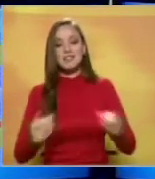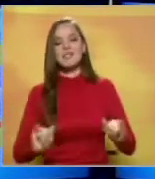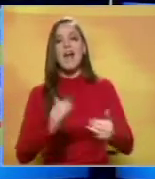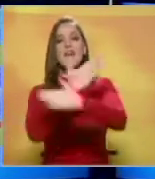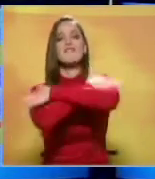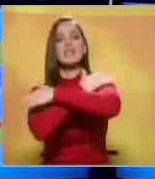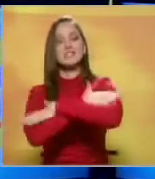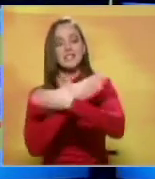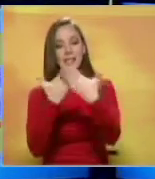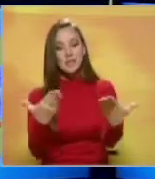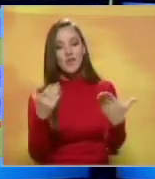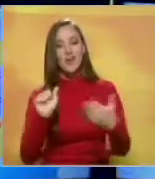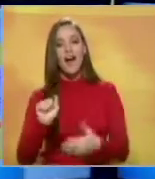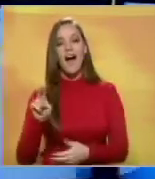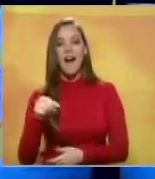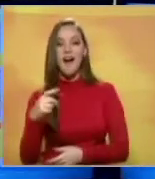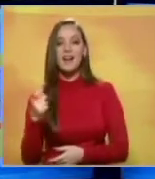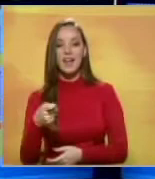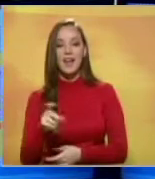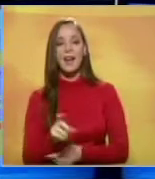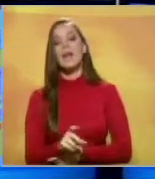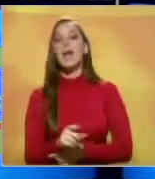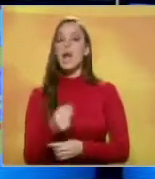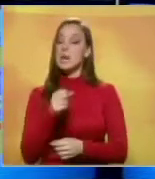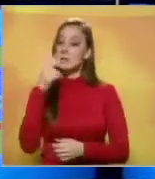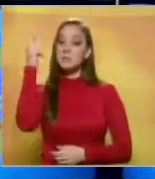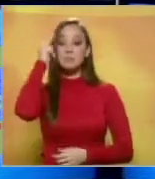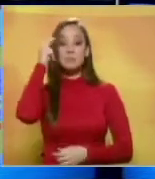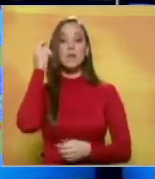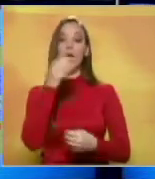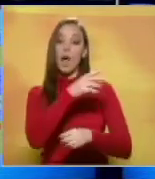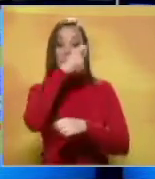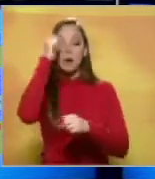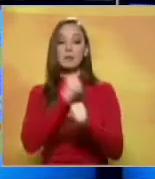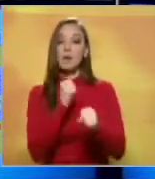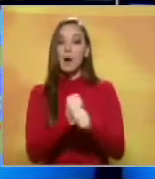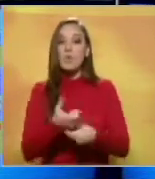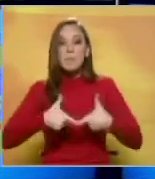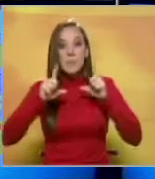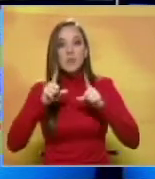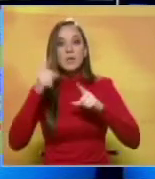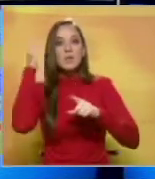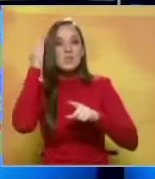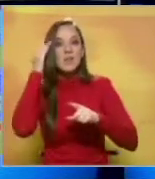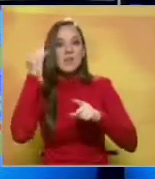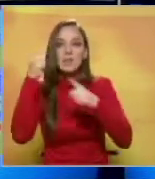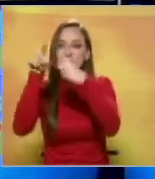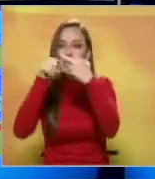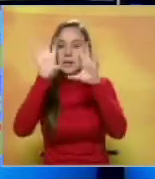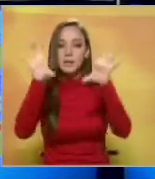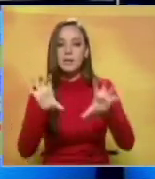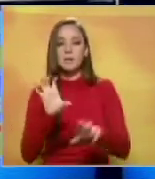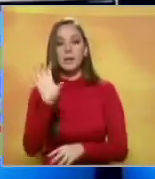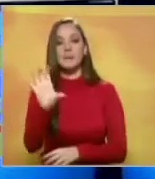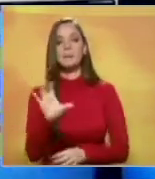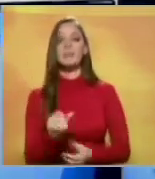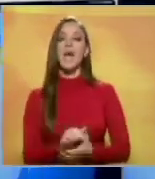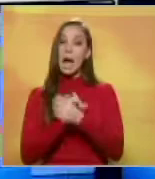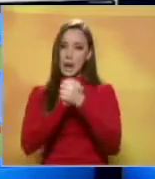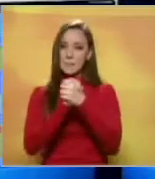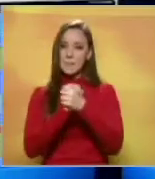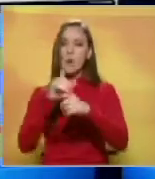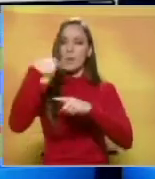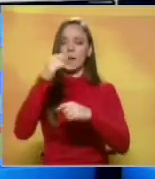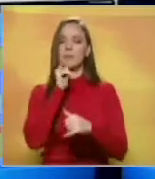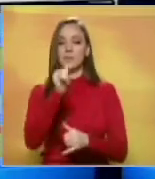ángel marcano en la labor de la corresponsalía y permitirnos saber lo que pasa en distintas partes del país gracias amigos el regreso